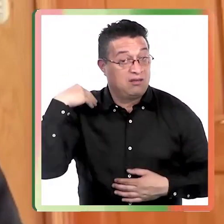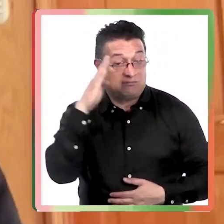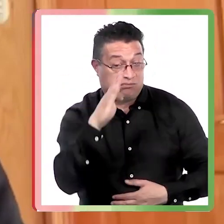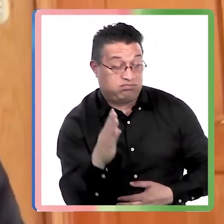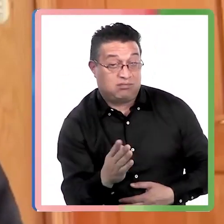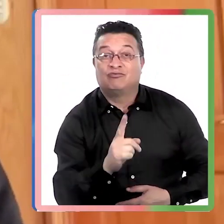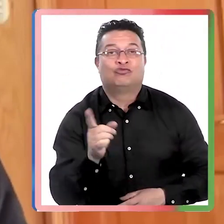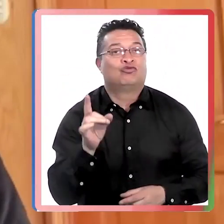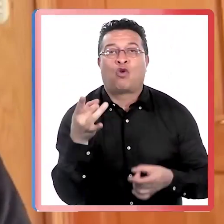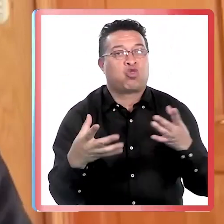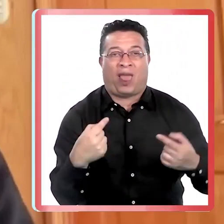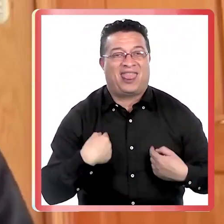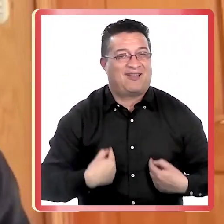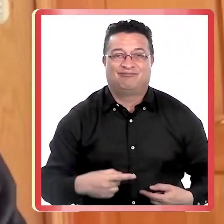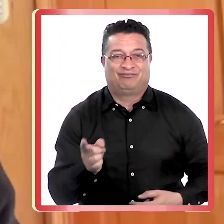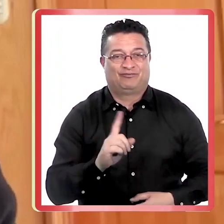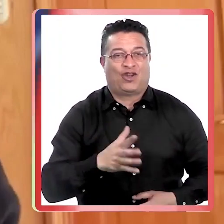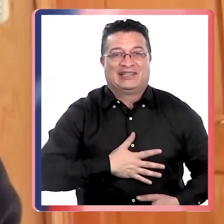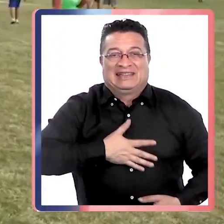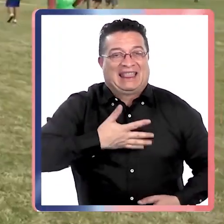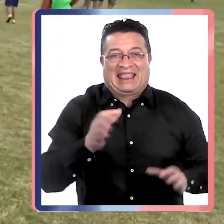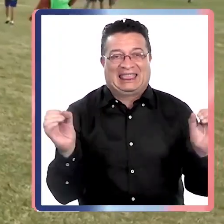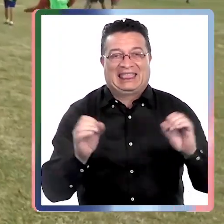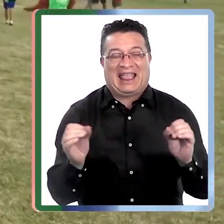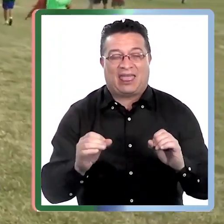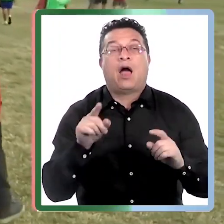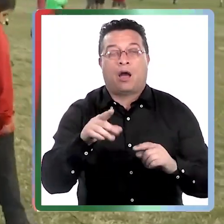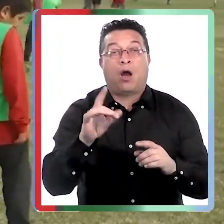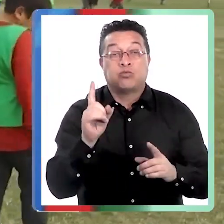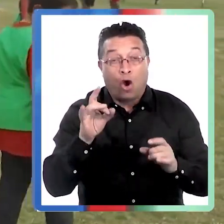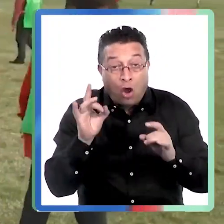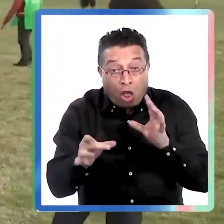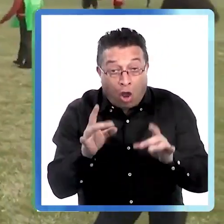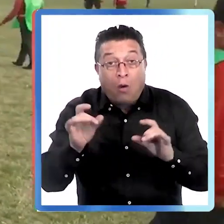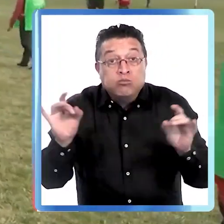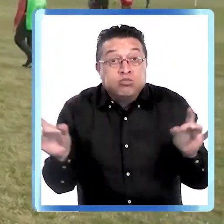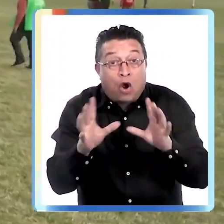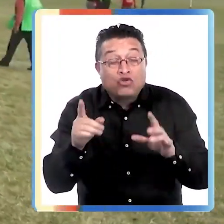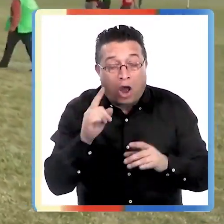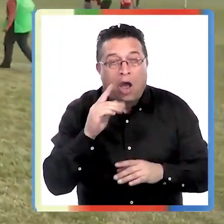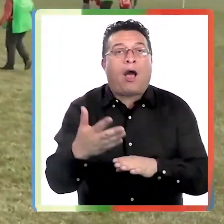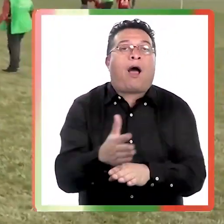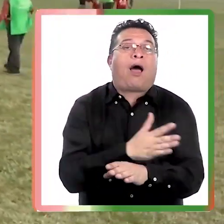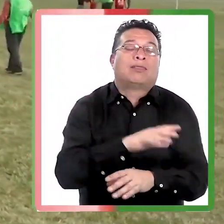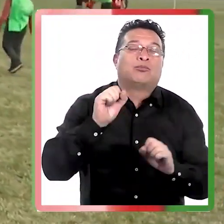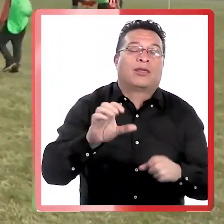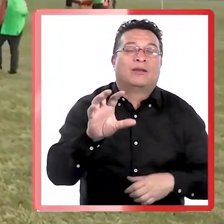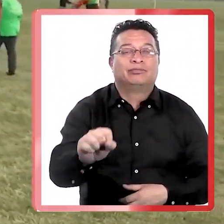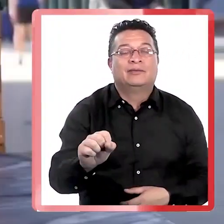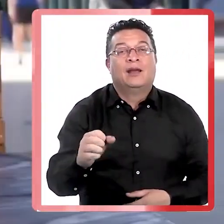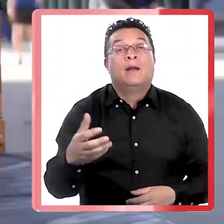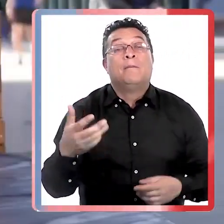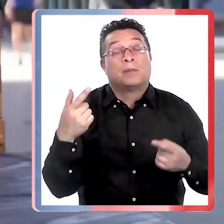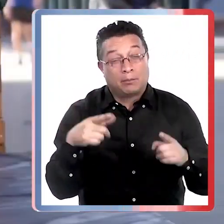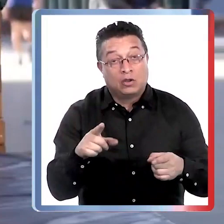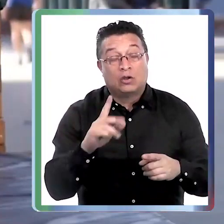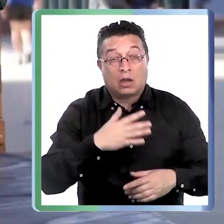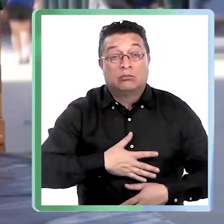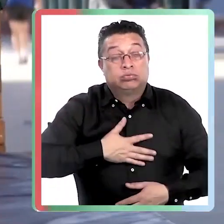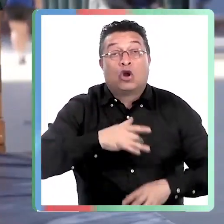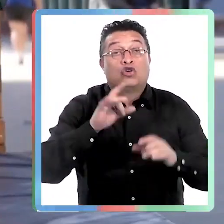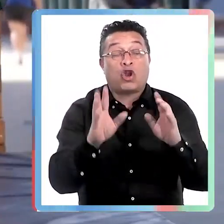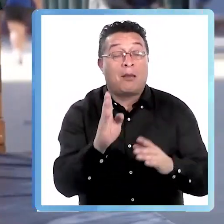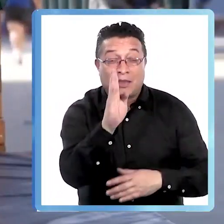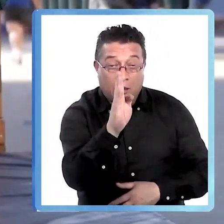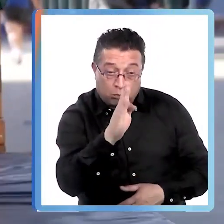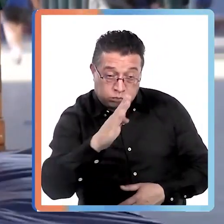duele. Si doliera, nos daríamos antes cuenta que a los niños se les está curvando la columna porque consultarían por dolor. El síntoma es esencialmente